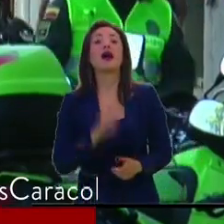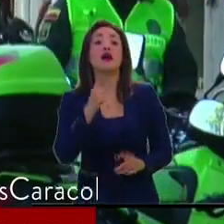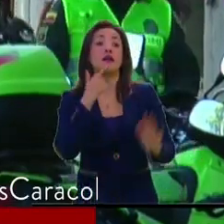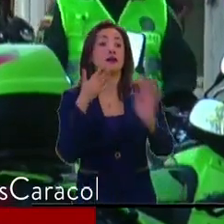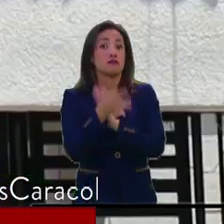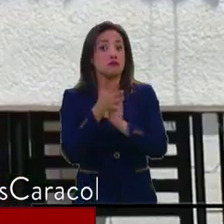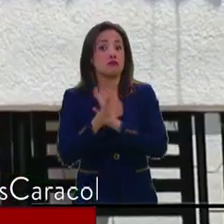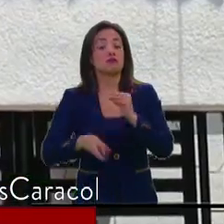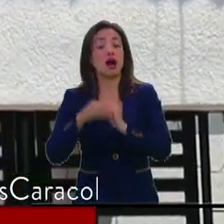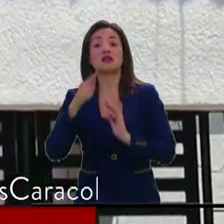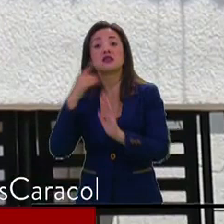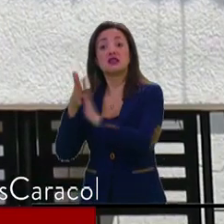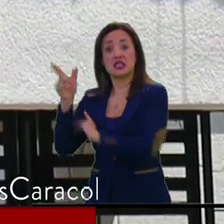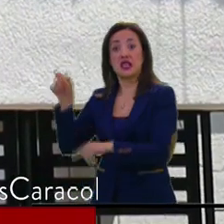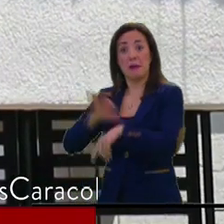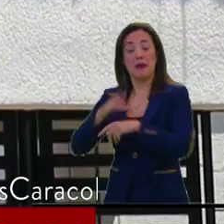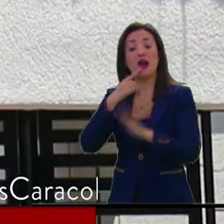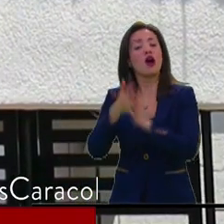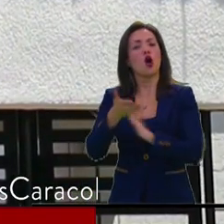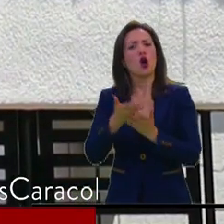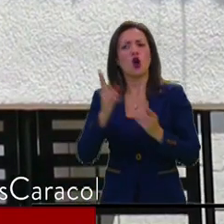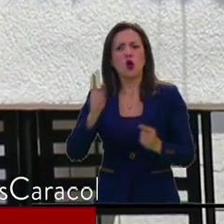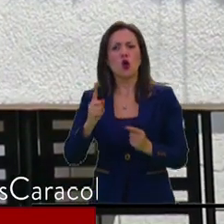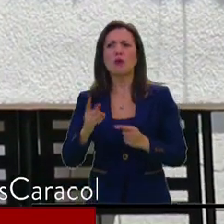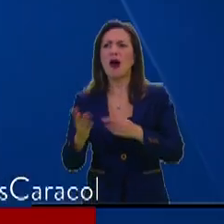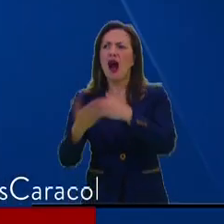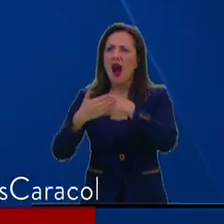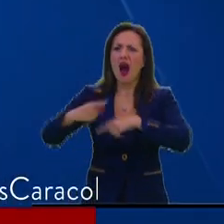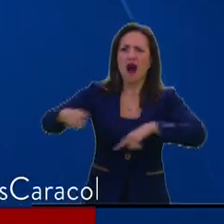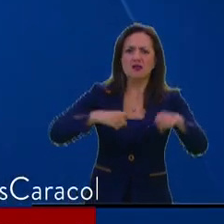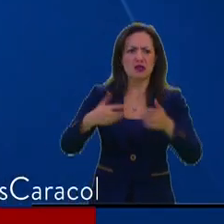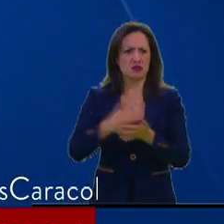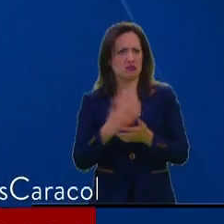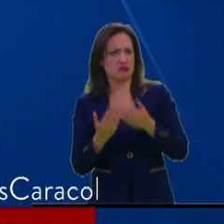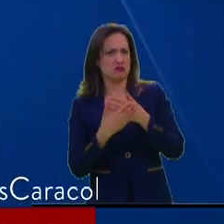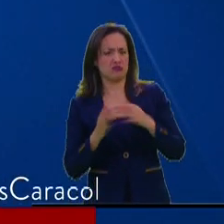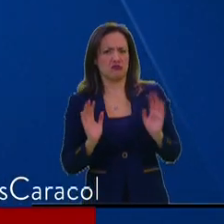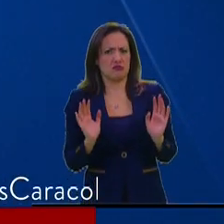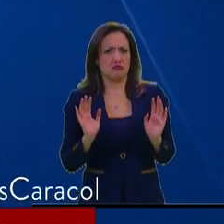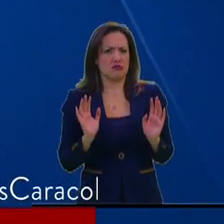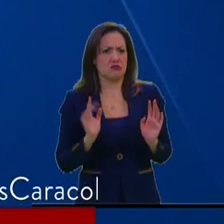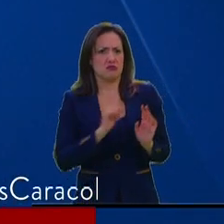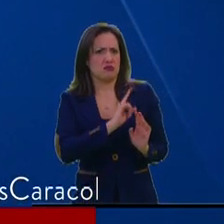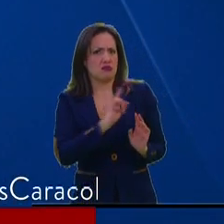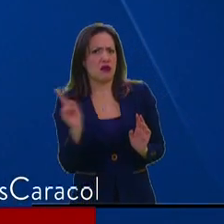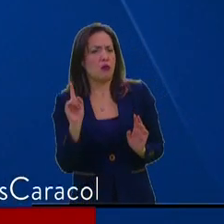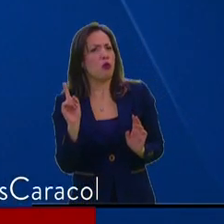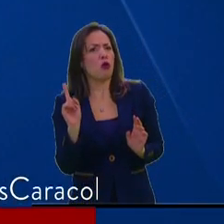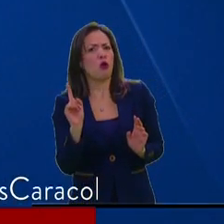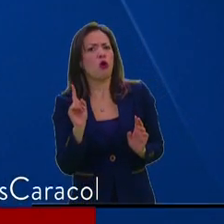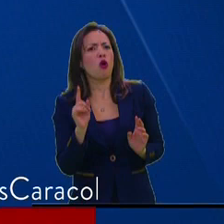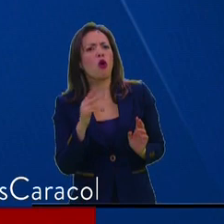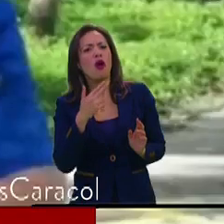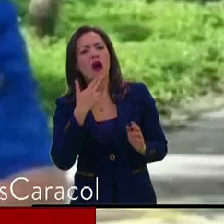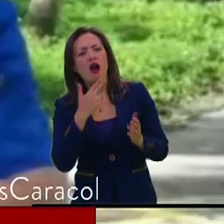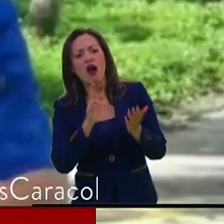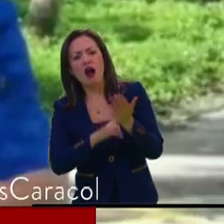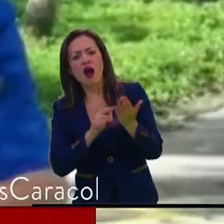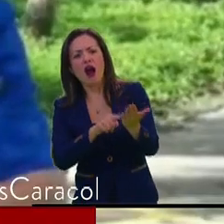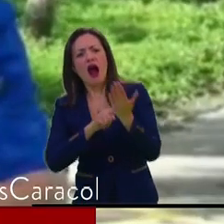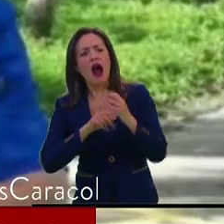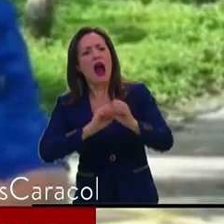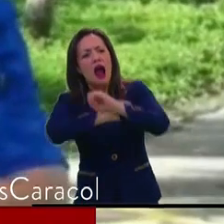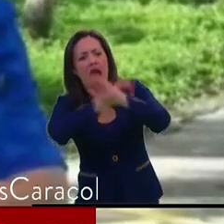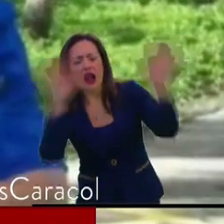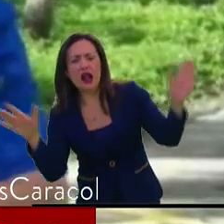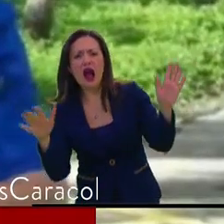ninguna rectificación por parte de la administración frente a esta sugerencia. Tampoco he recibido alguna nota de aclaración o